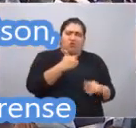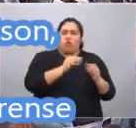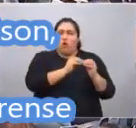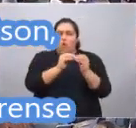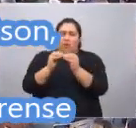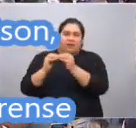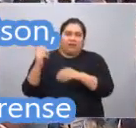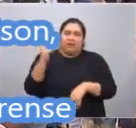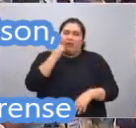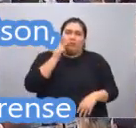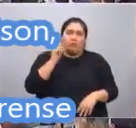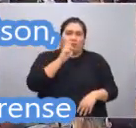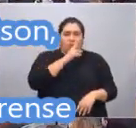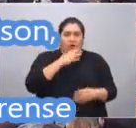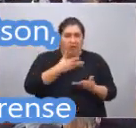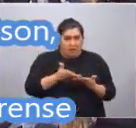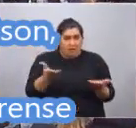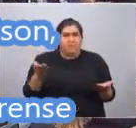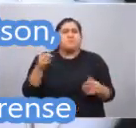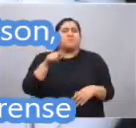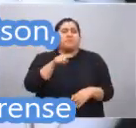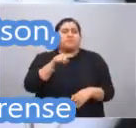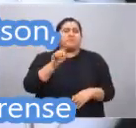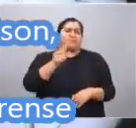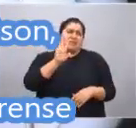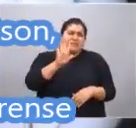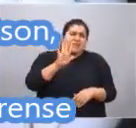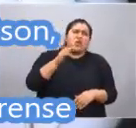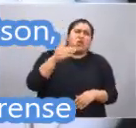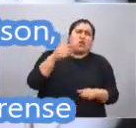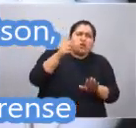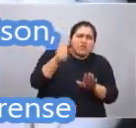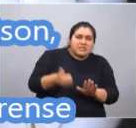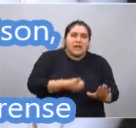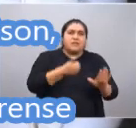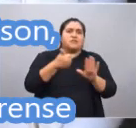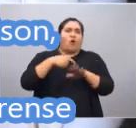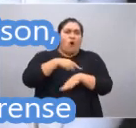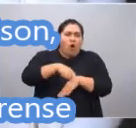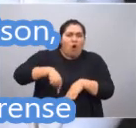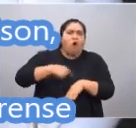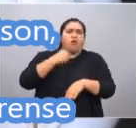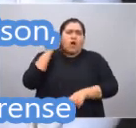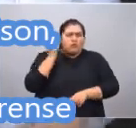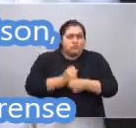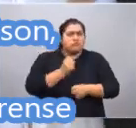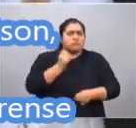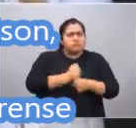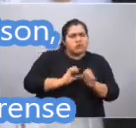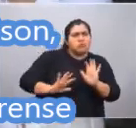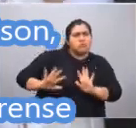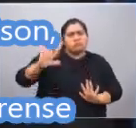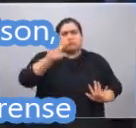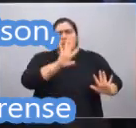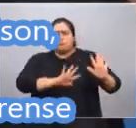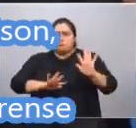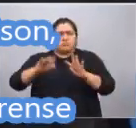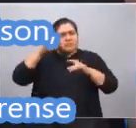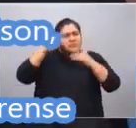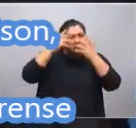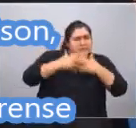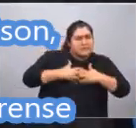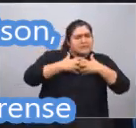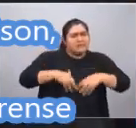y compañeras que desde hace 5 o 6 horas están trabajando, discutiendo,